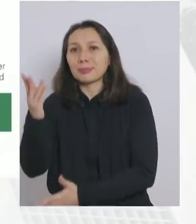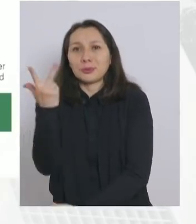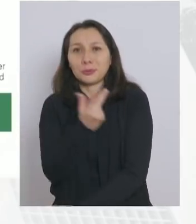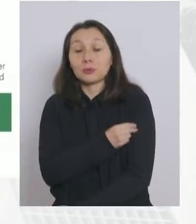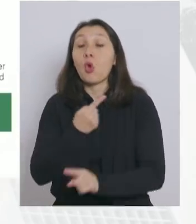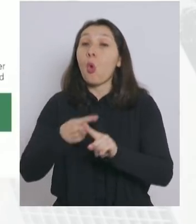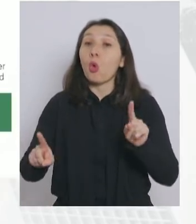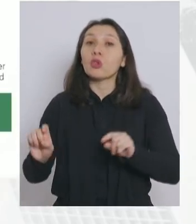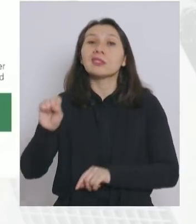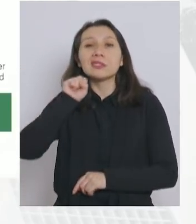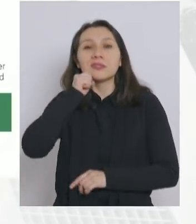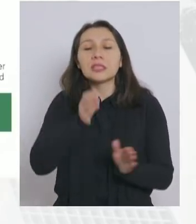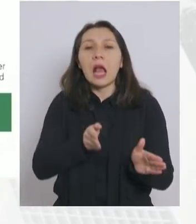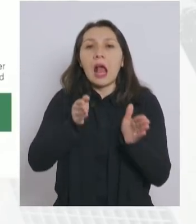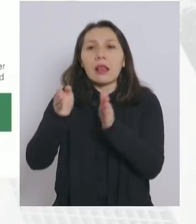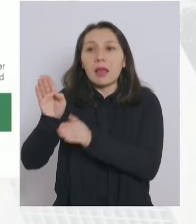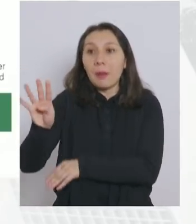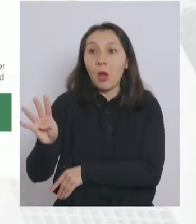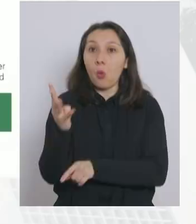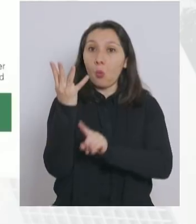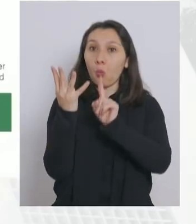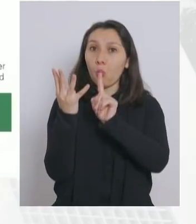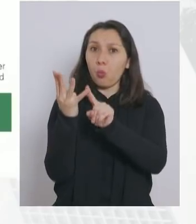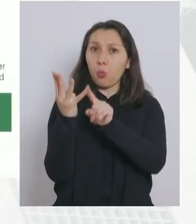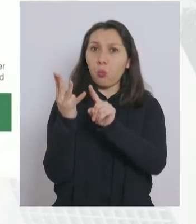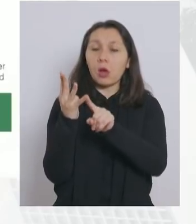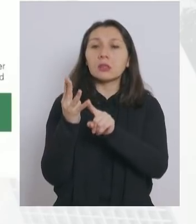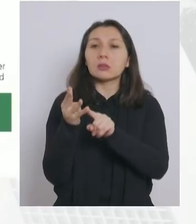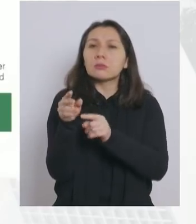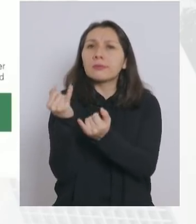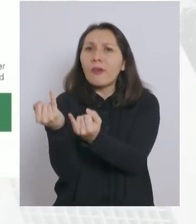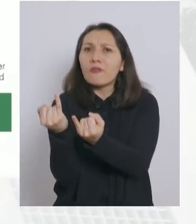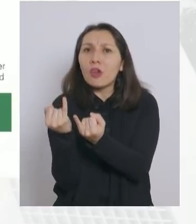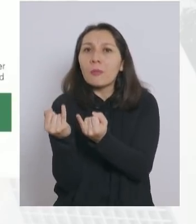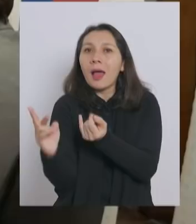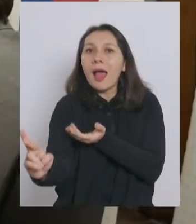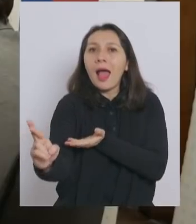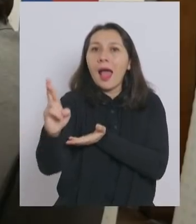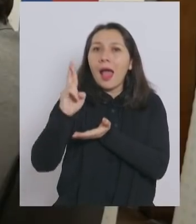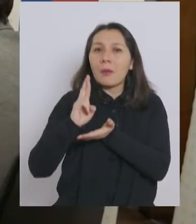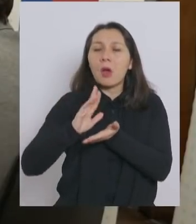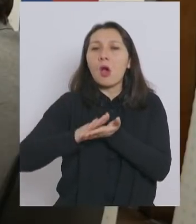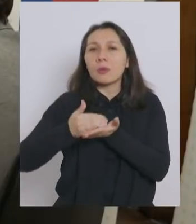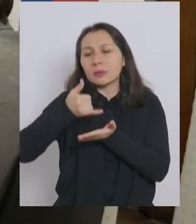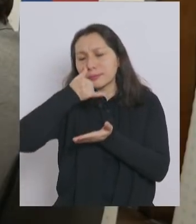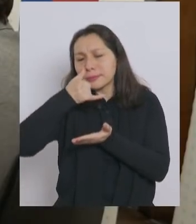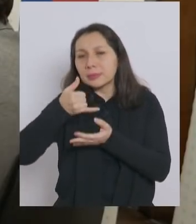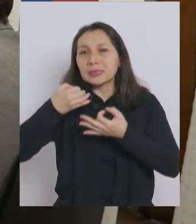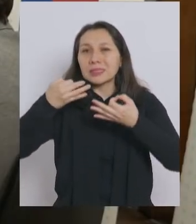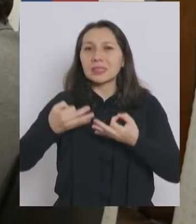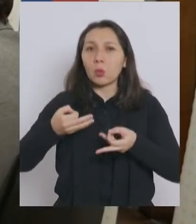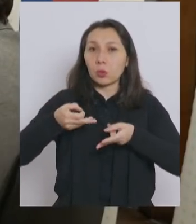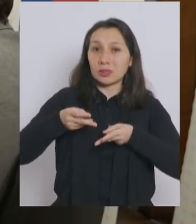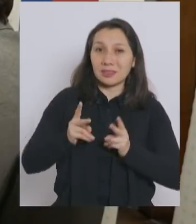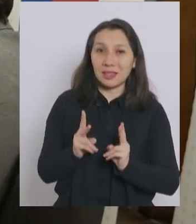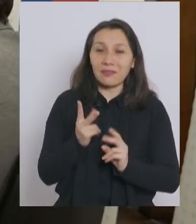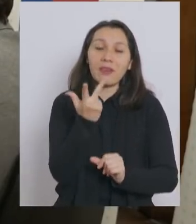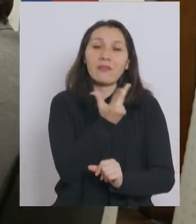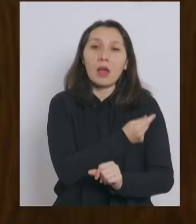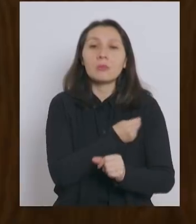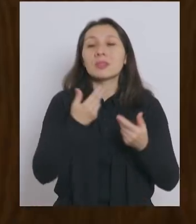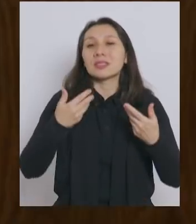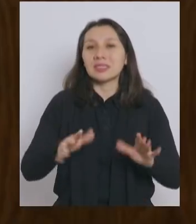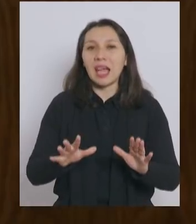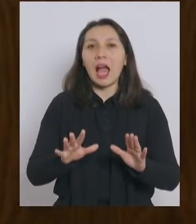fase 4. Esto quiere decir, están en una fase en que se están recabando antecedentes también de seguridad y eficacia, pero